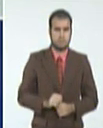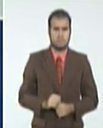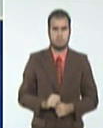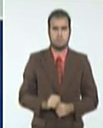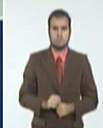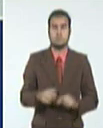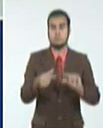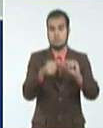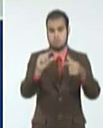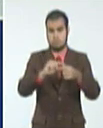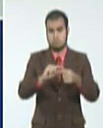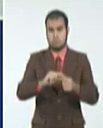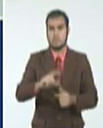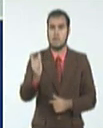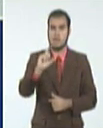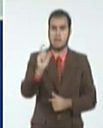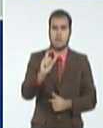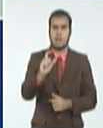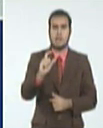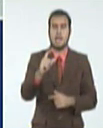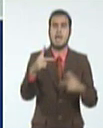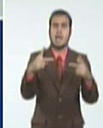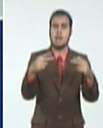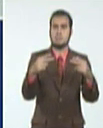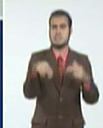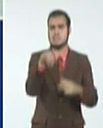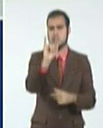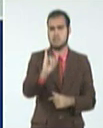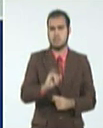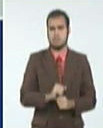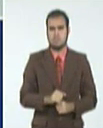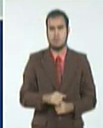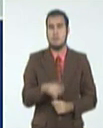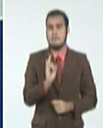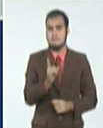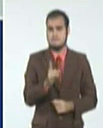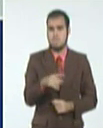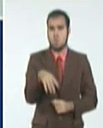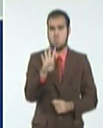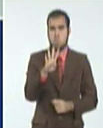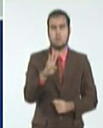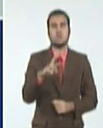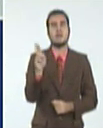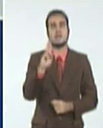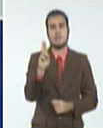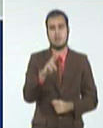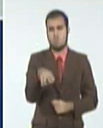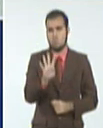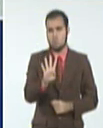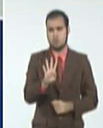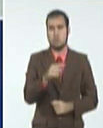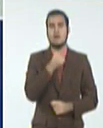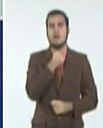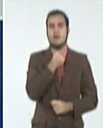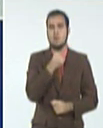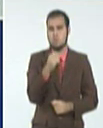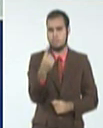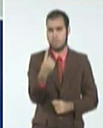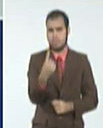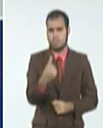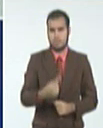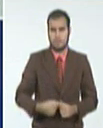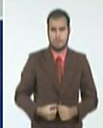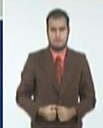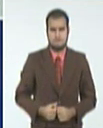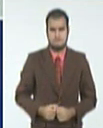con 6 cada uno, Manicaragua 4, Remedios 4 y Encrucijada un caso en el día